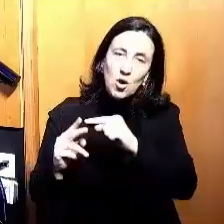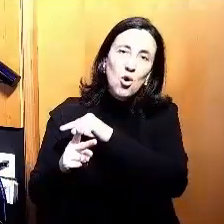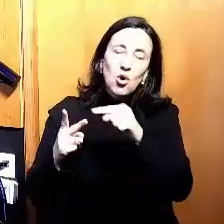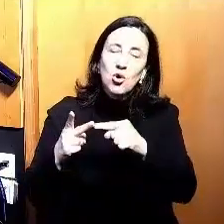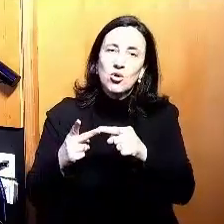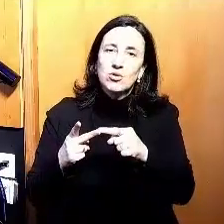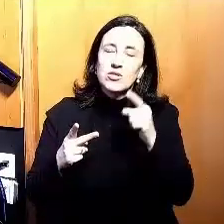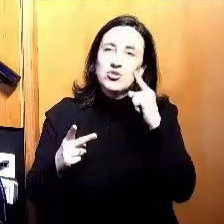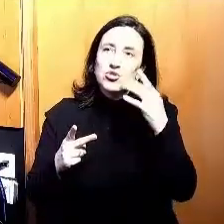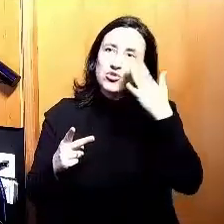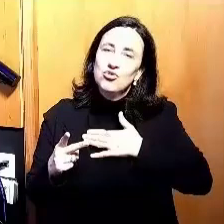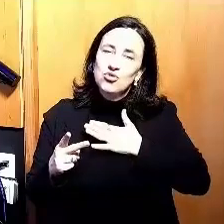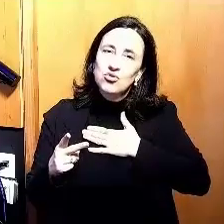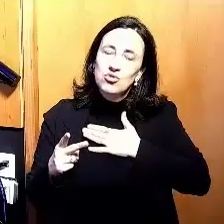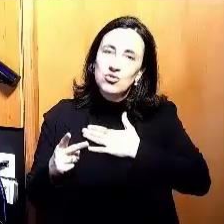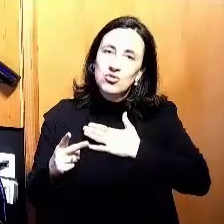Yo